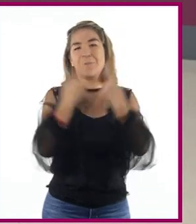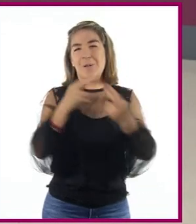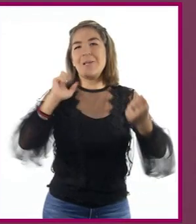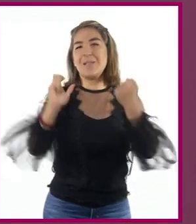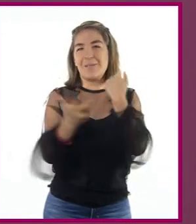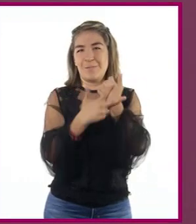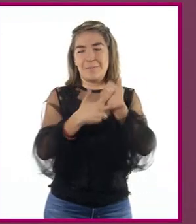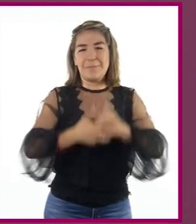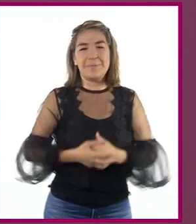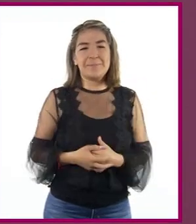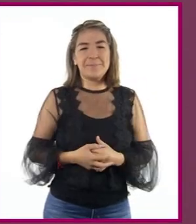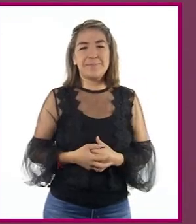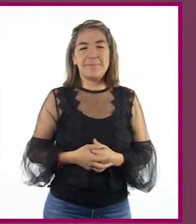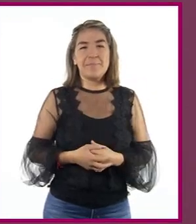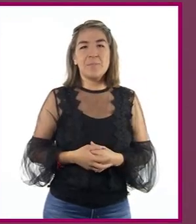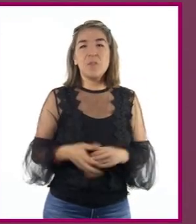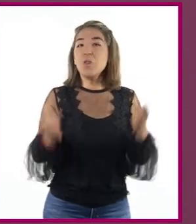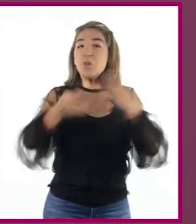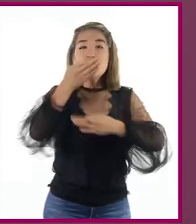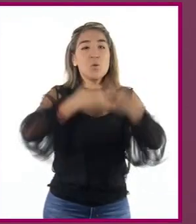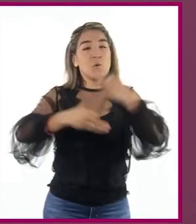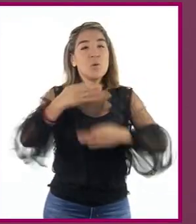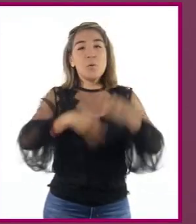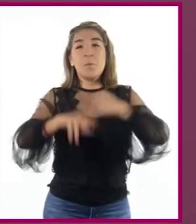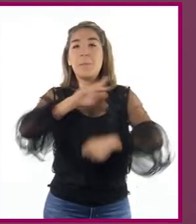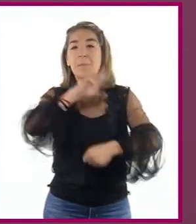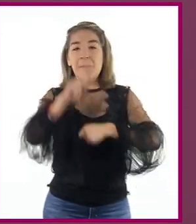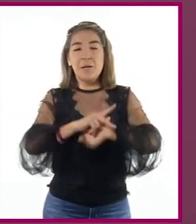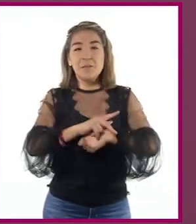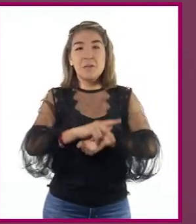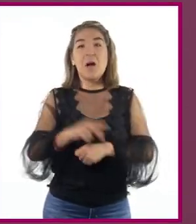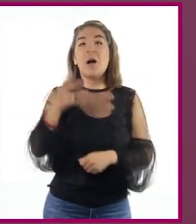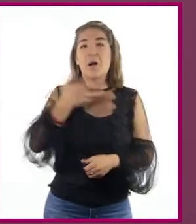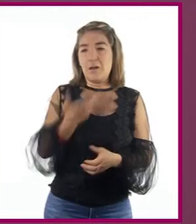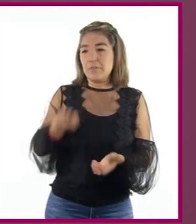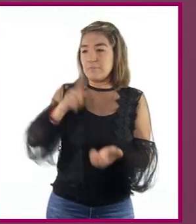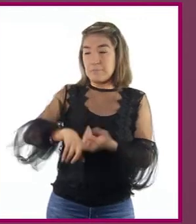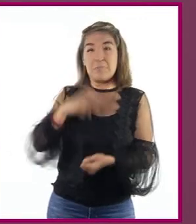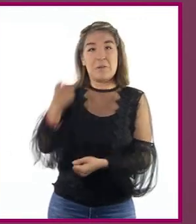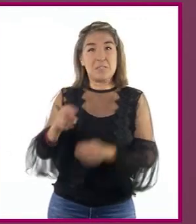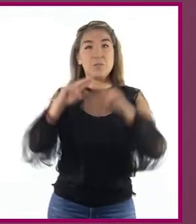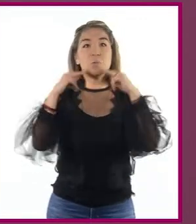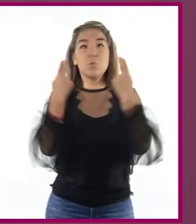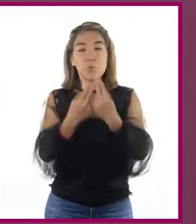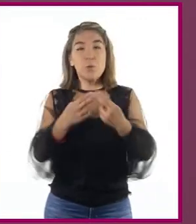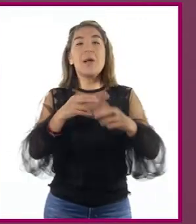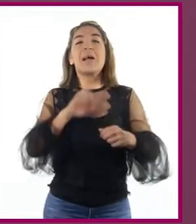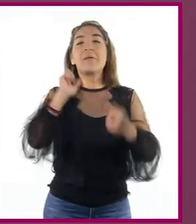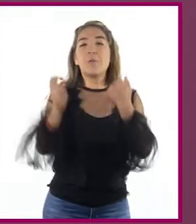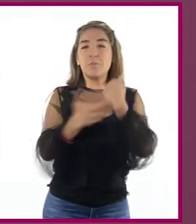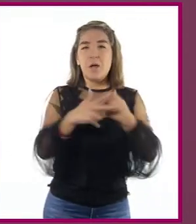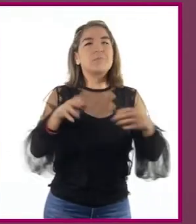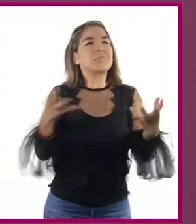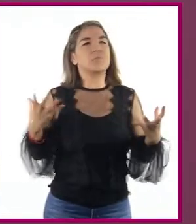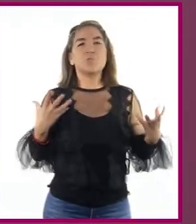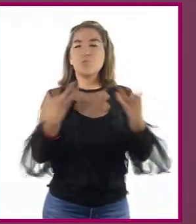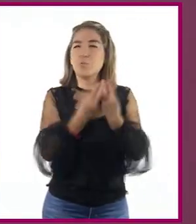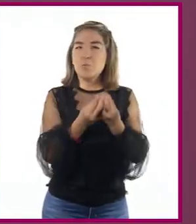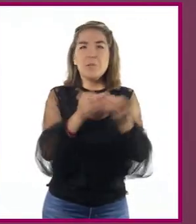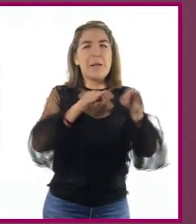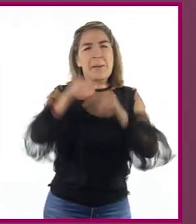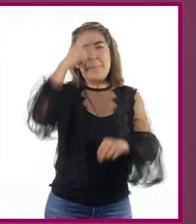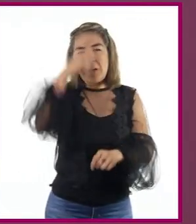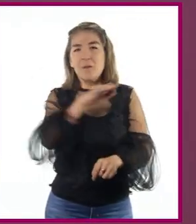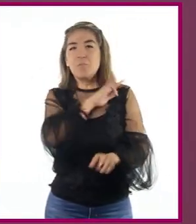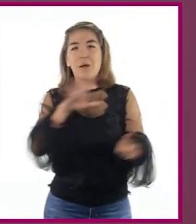Europea. Todos los países que están en la Unión Europea trabajan juntos para conseguir